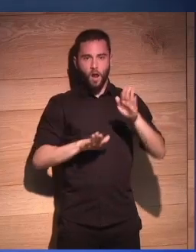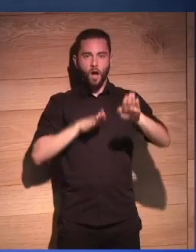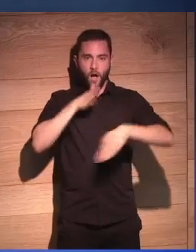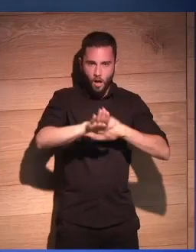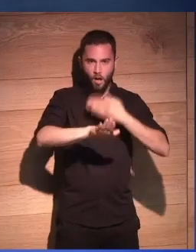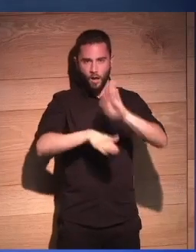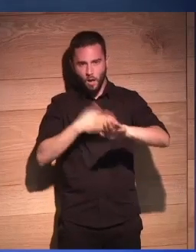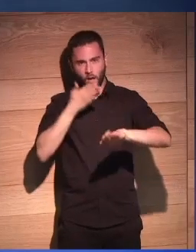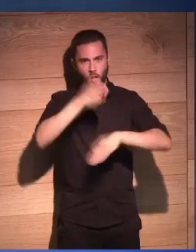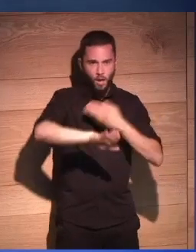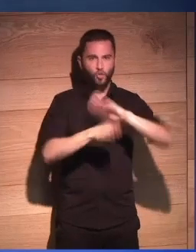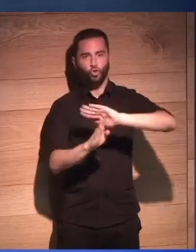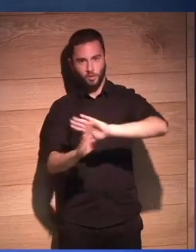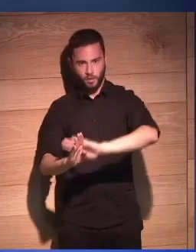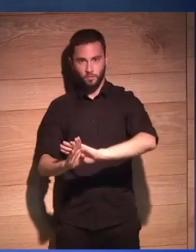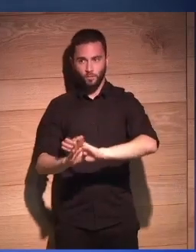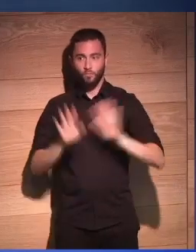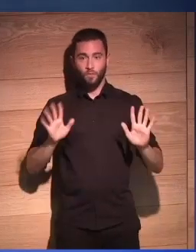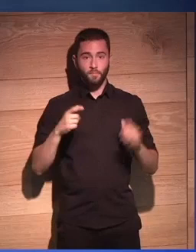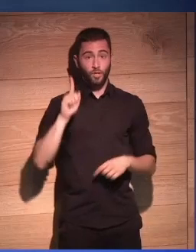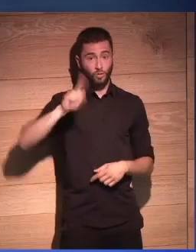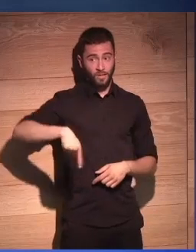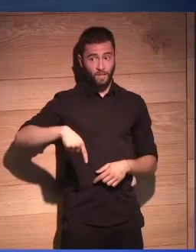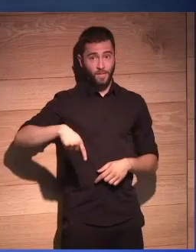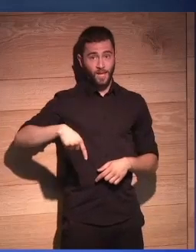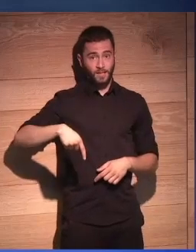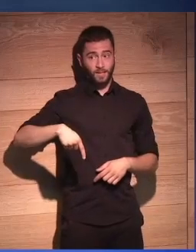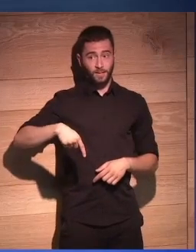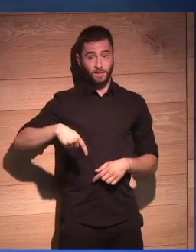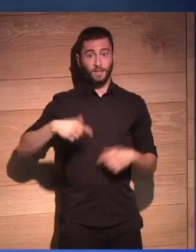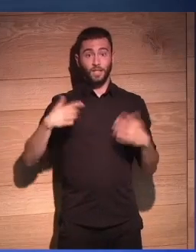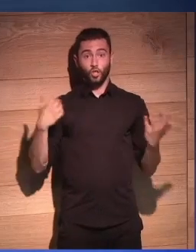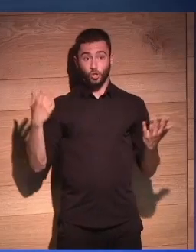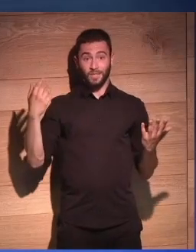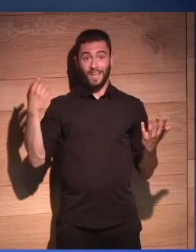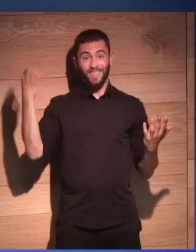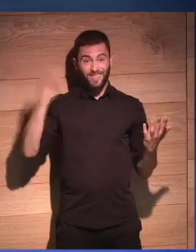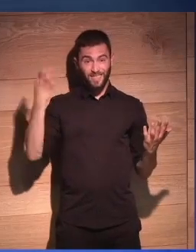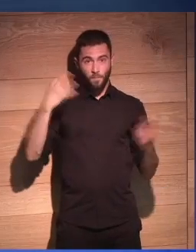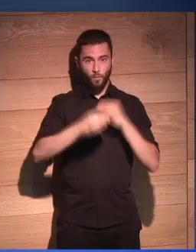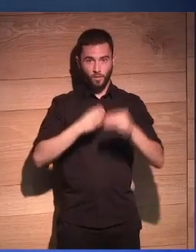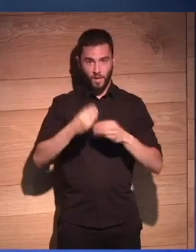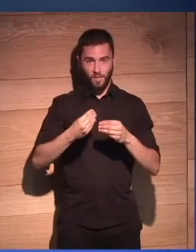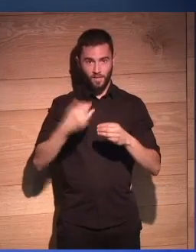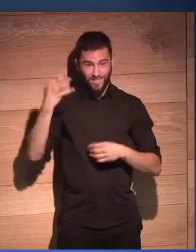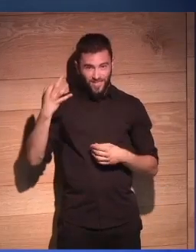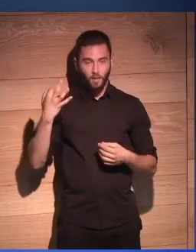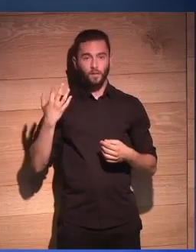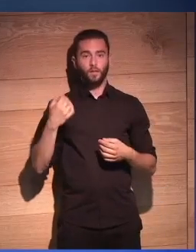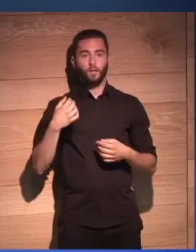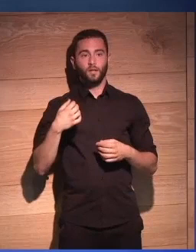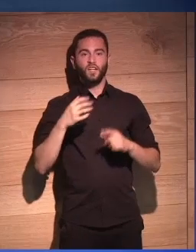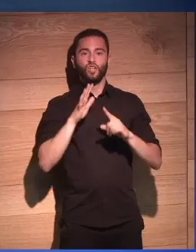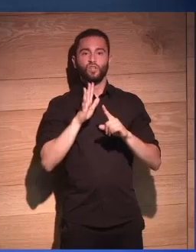y otro paso. Pero también lo que no podemos o no deberíamos hacer es dejar a esa persona